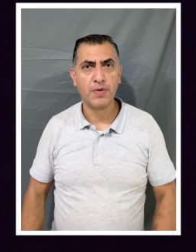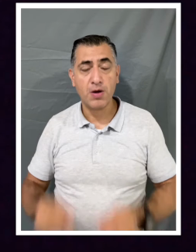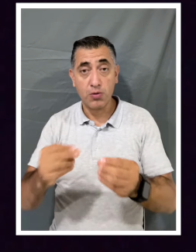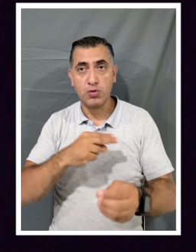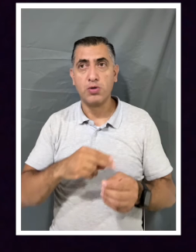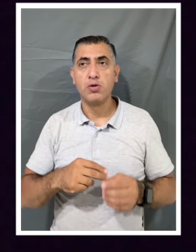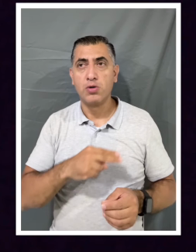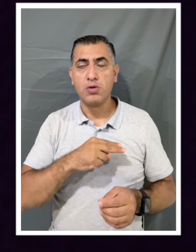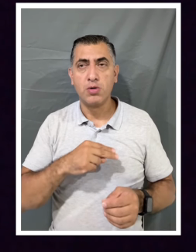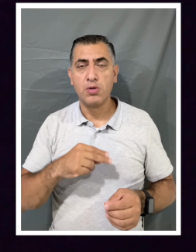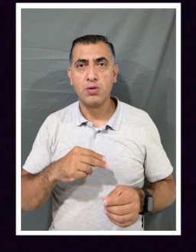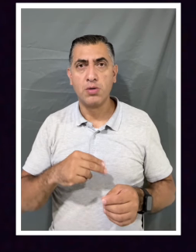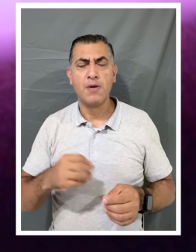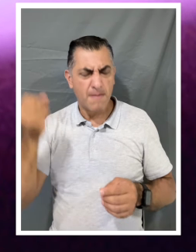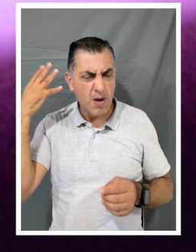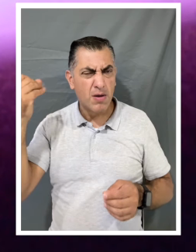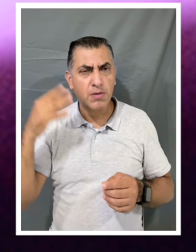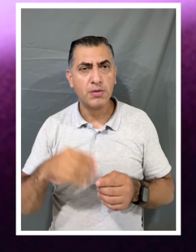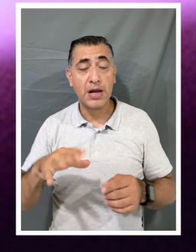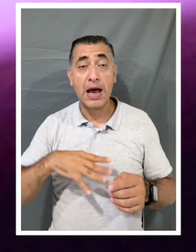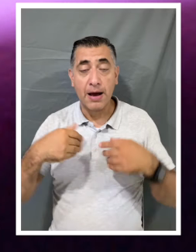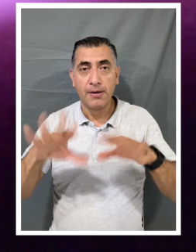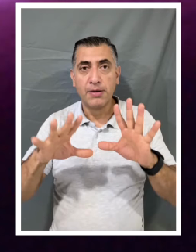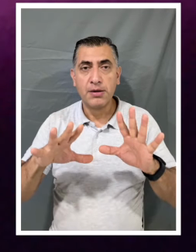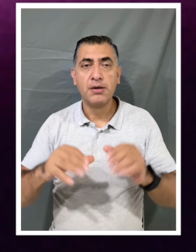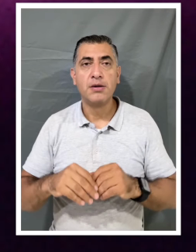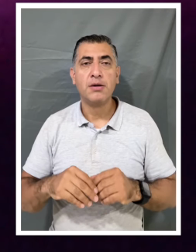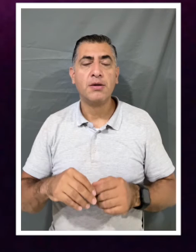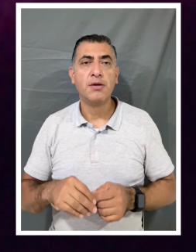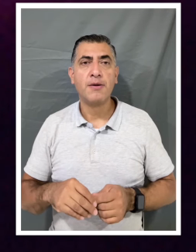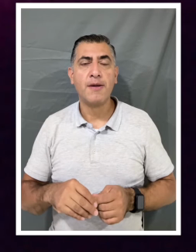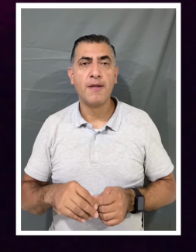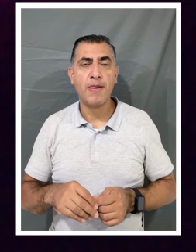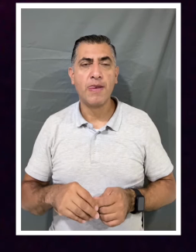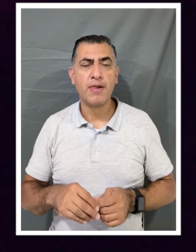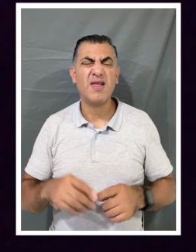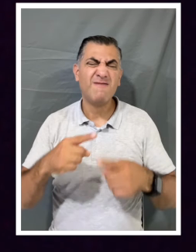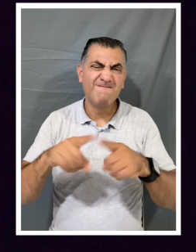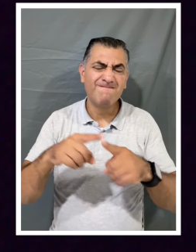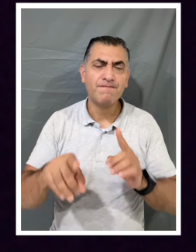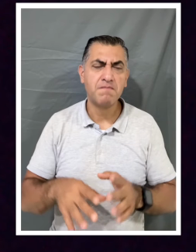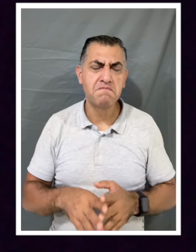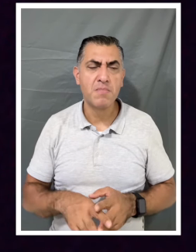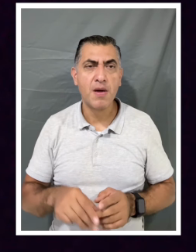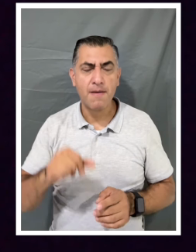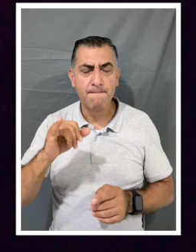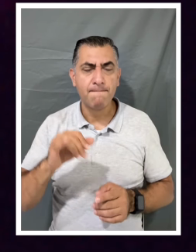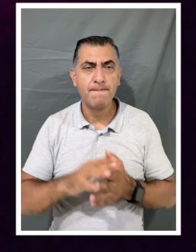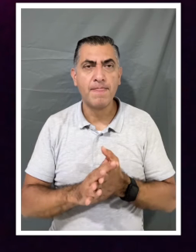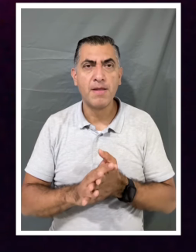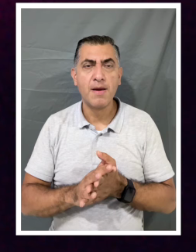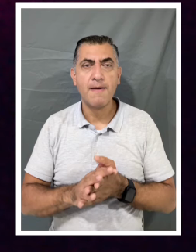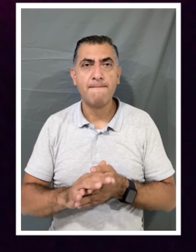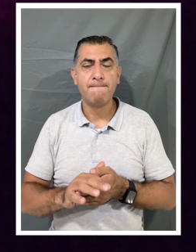mayoría de las veces funciona a través de la predicación hay ocasiones especiales donde funciona de otra manera Sí por supuesto que sí yo creo que lo hemos